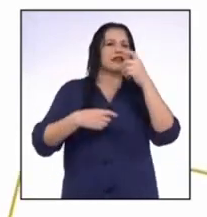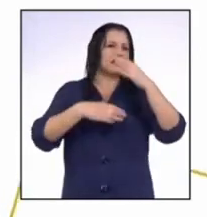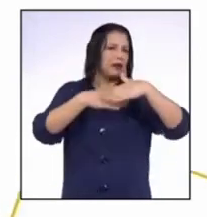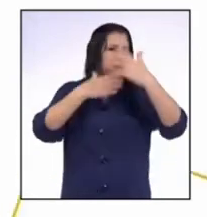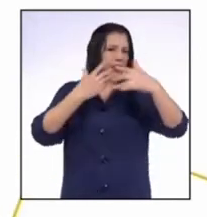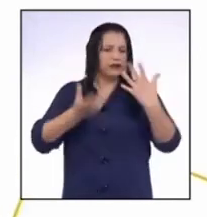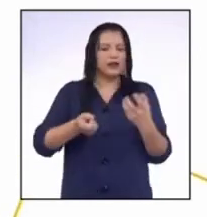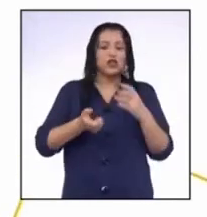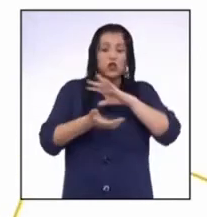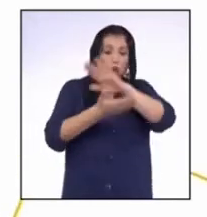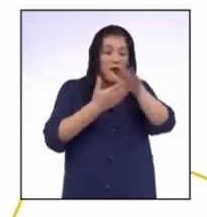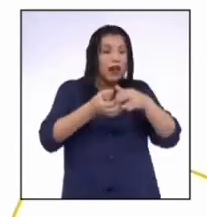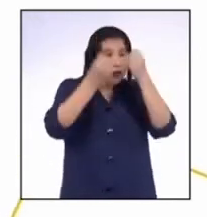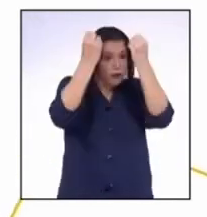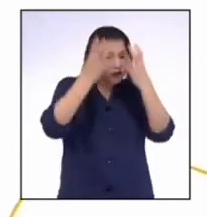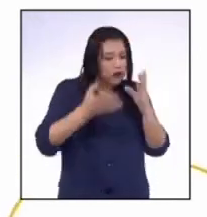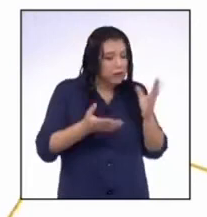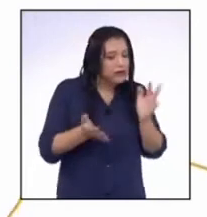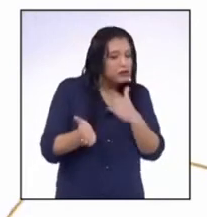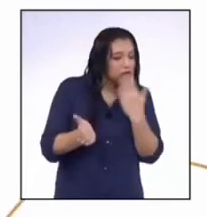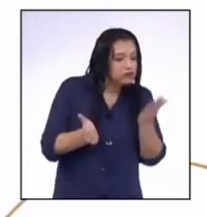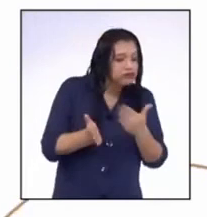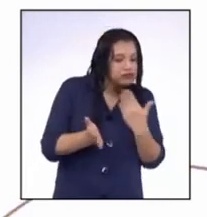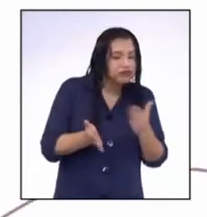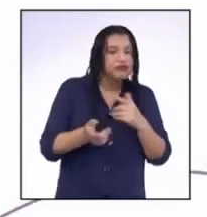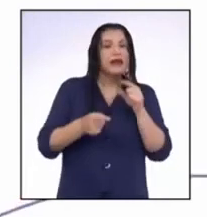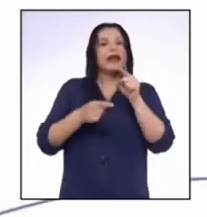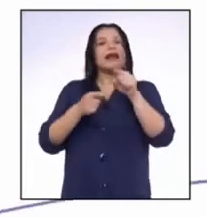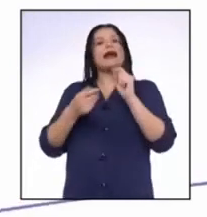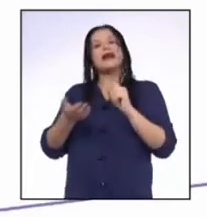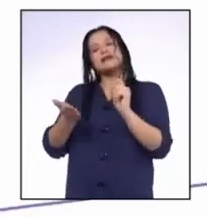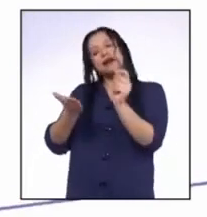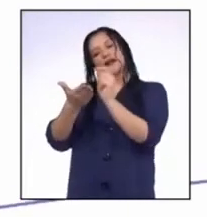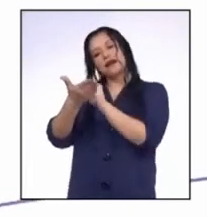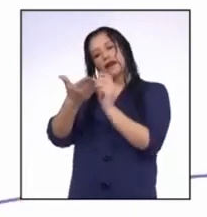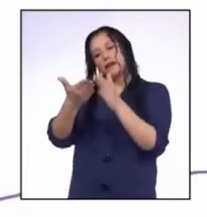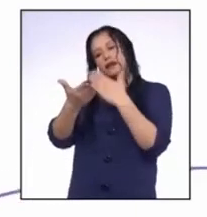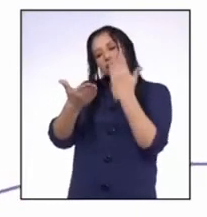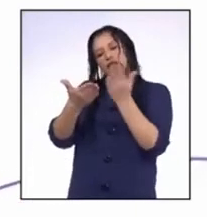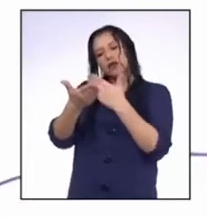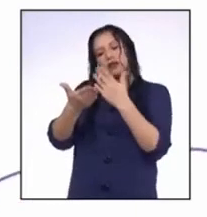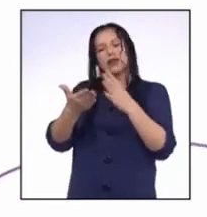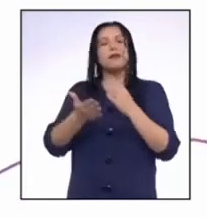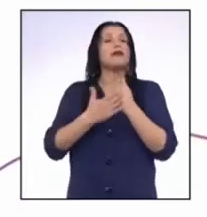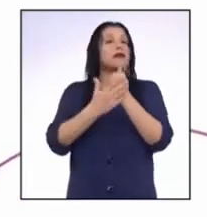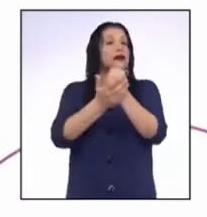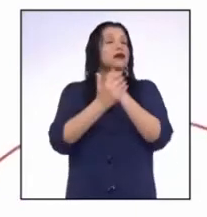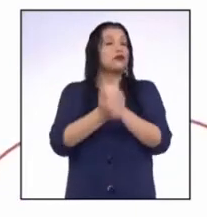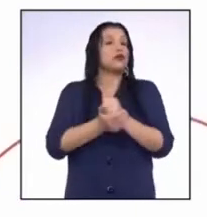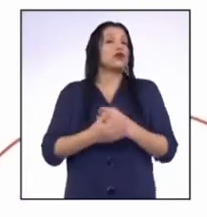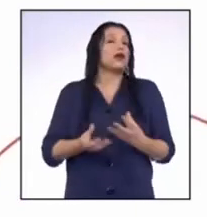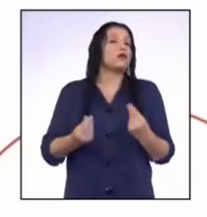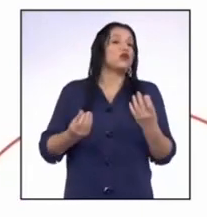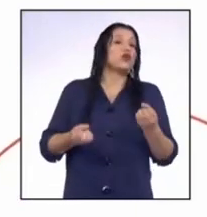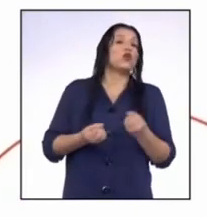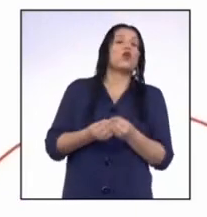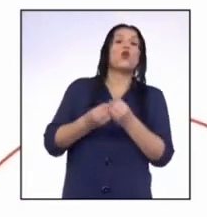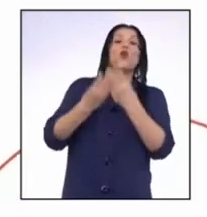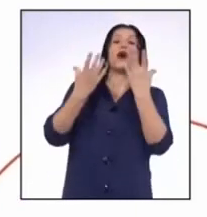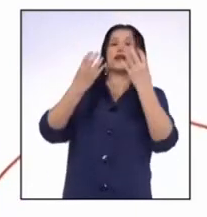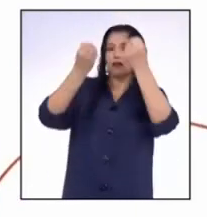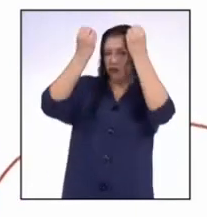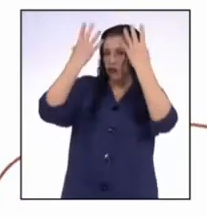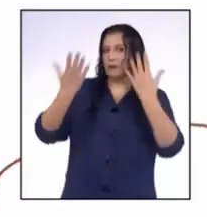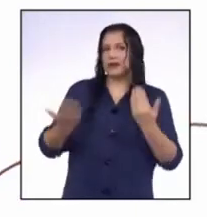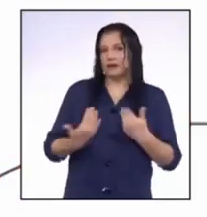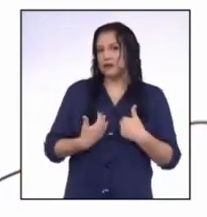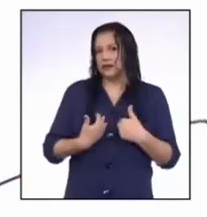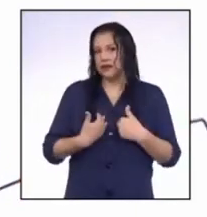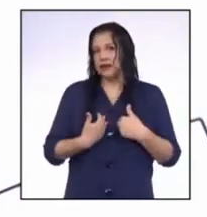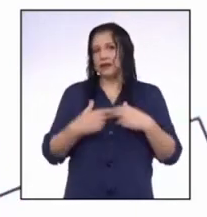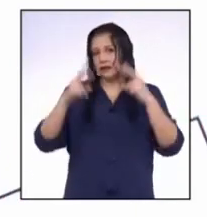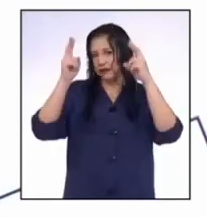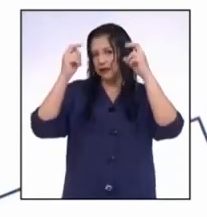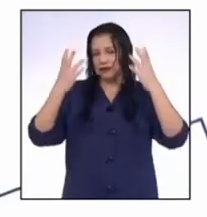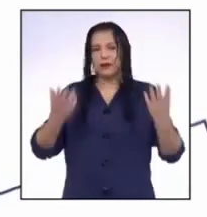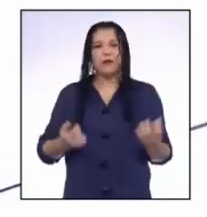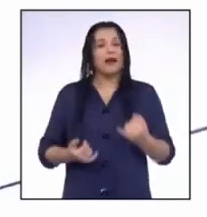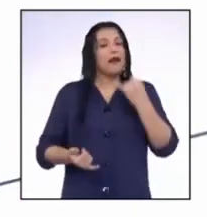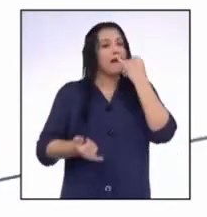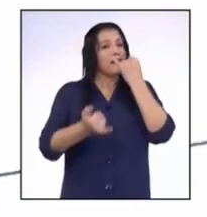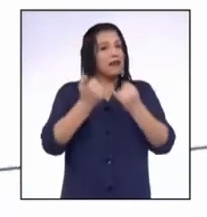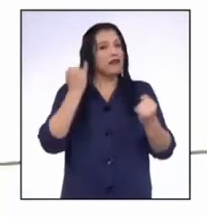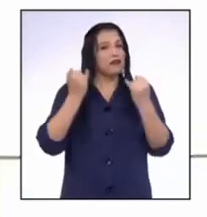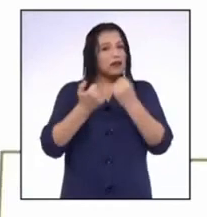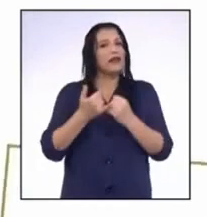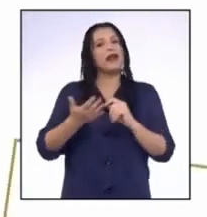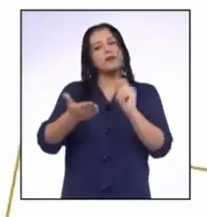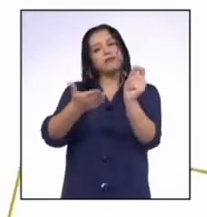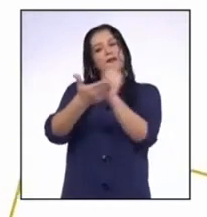tus anotaciones, ya que esa revisión te ayudará mucho para saber con cuánta información cuentas. Y finalmente